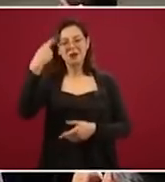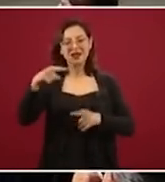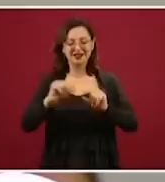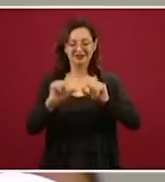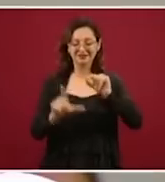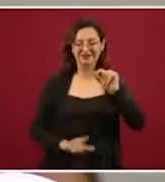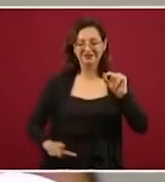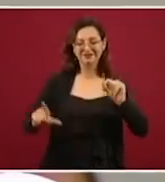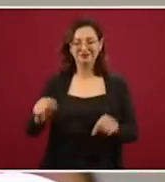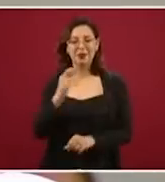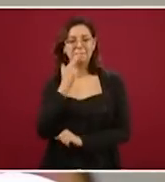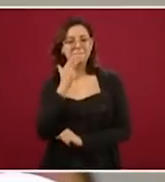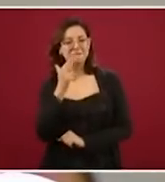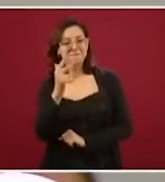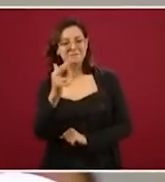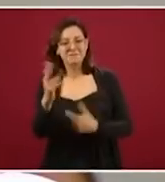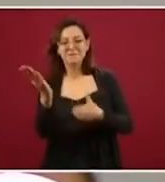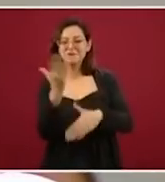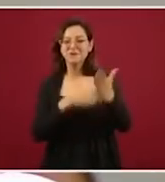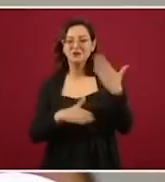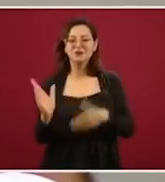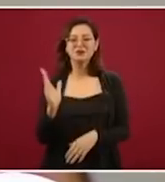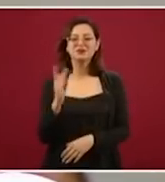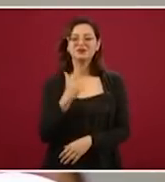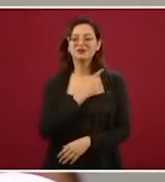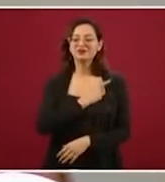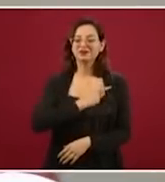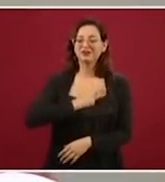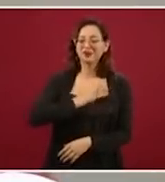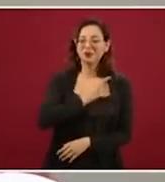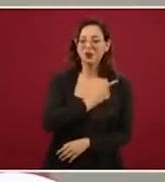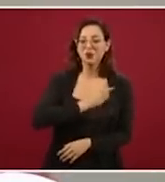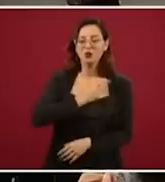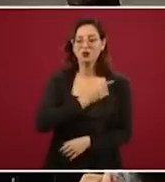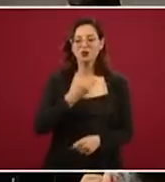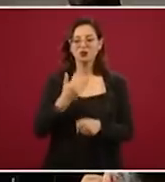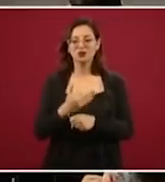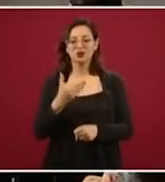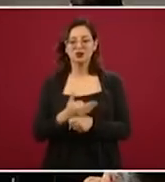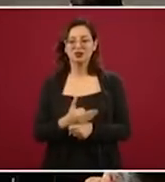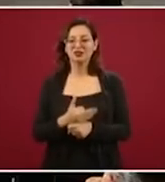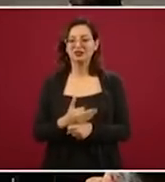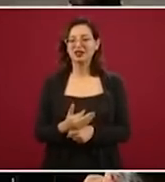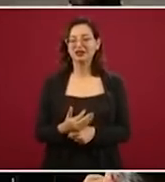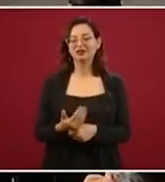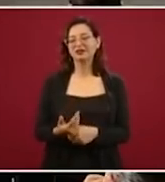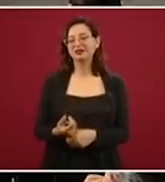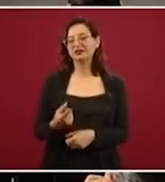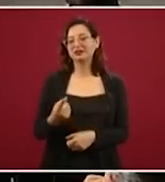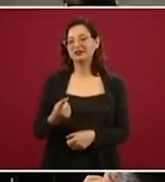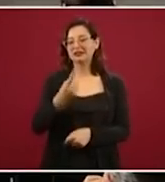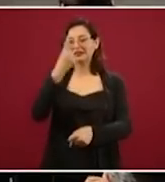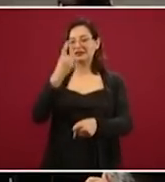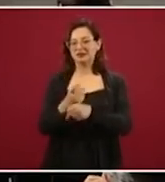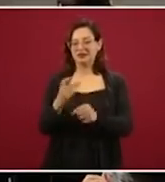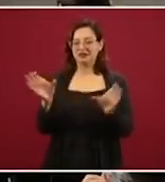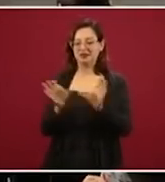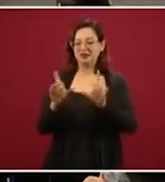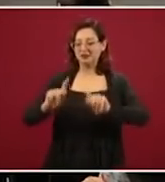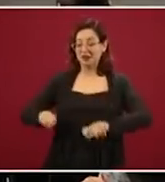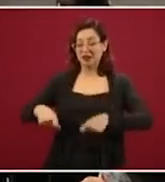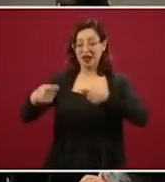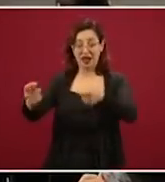país. Así que para mí es un gusto el poder entregar esta primer constancia. No sé si físicamente me van